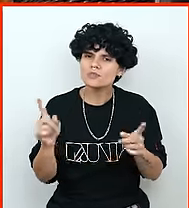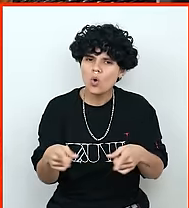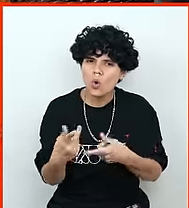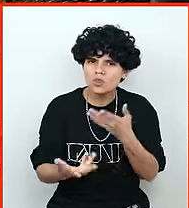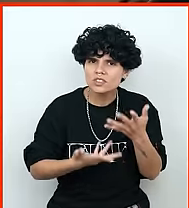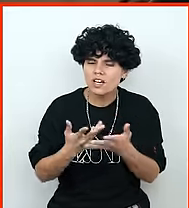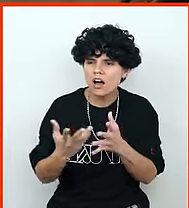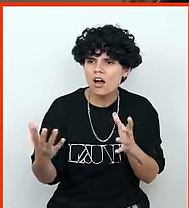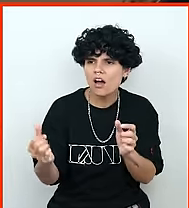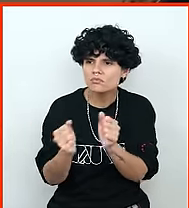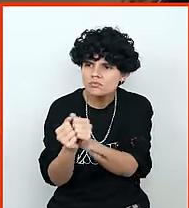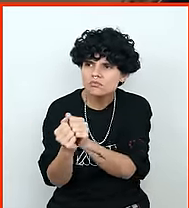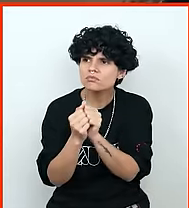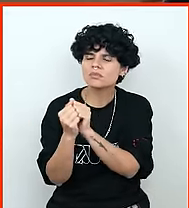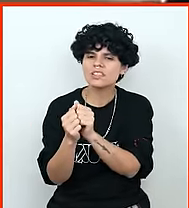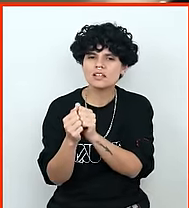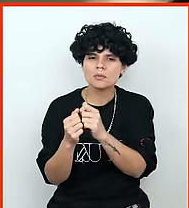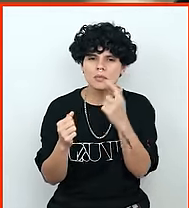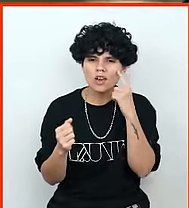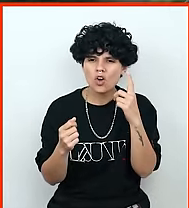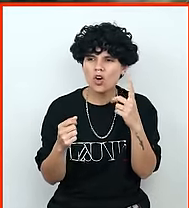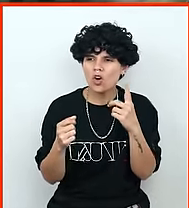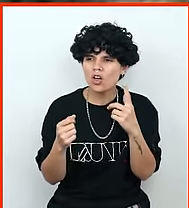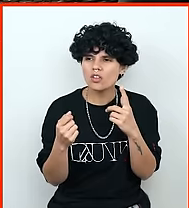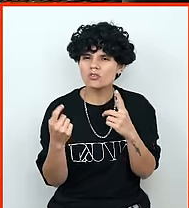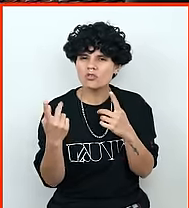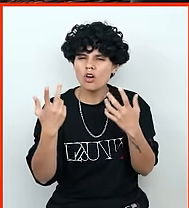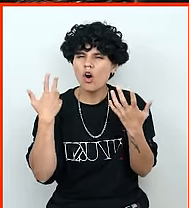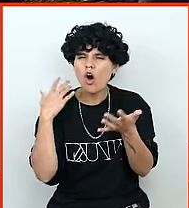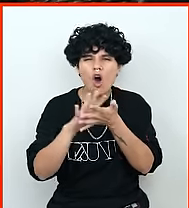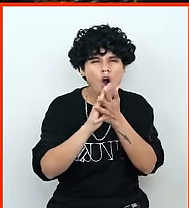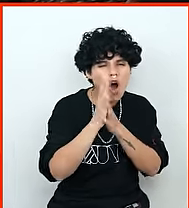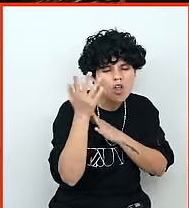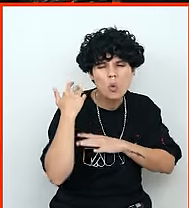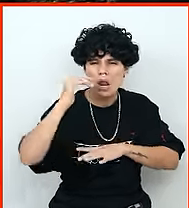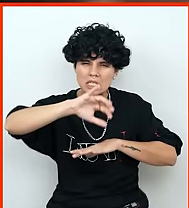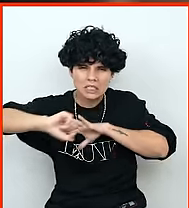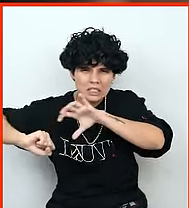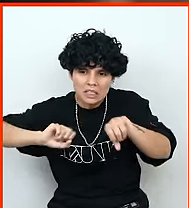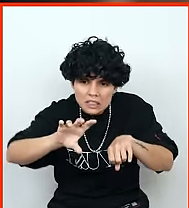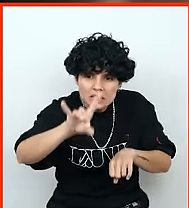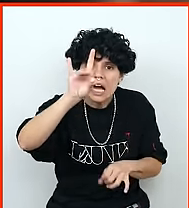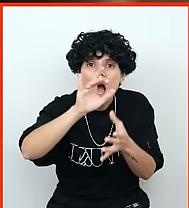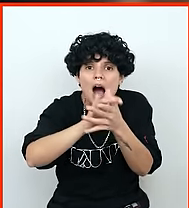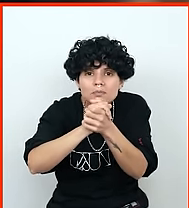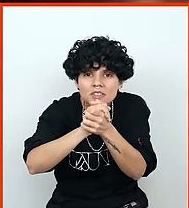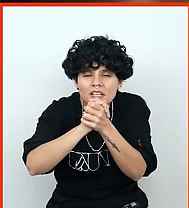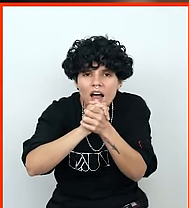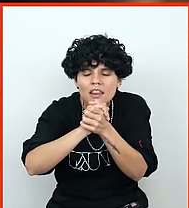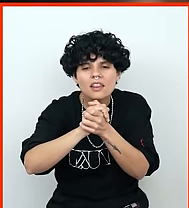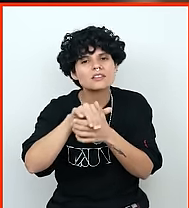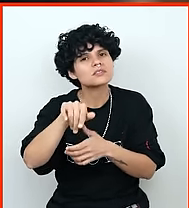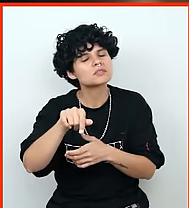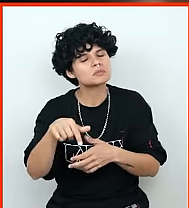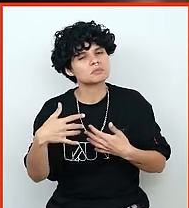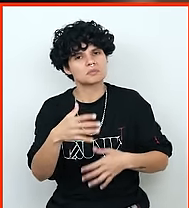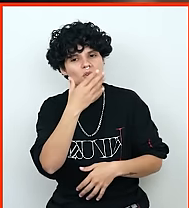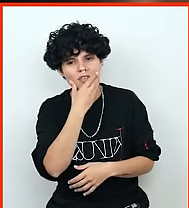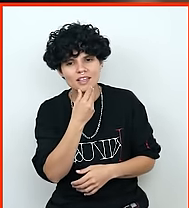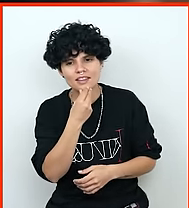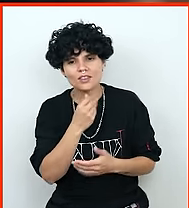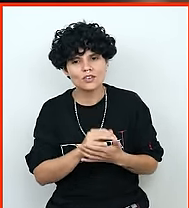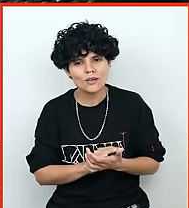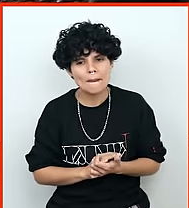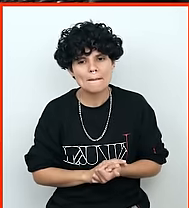poder sacar ese elemento de la amistad es bonito igual también. Claro, claro. O sea, muchas veces, por ejemplo, cuesta sacar un